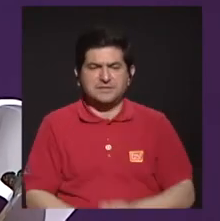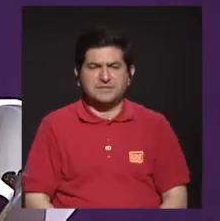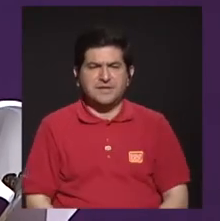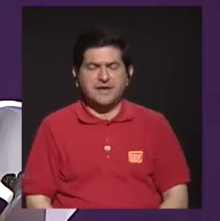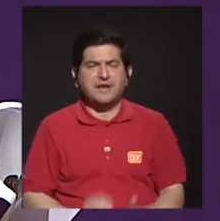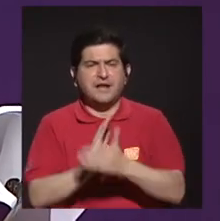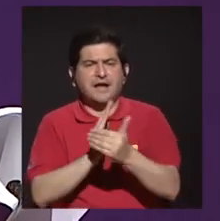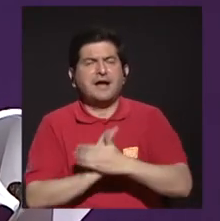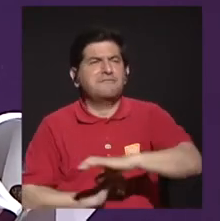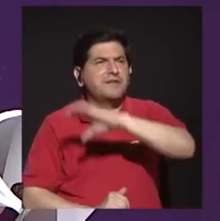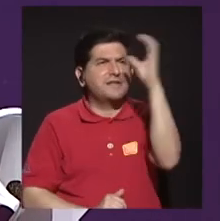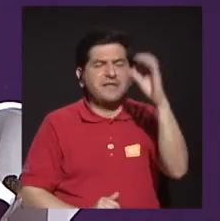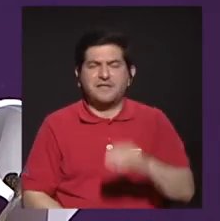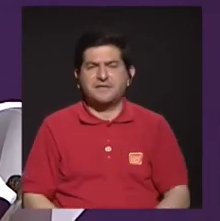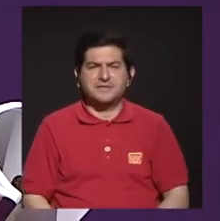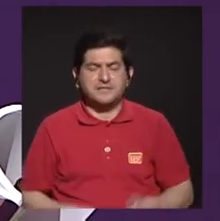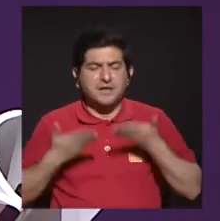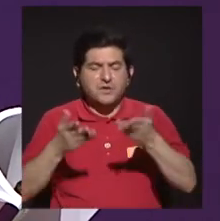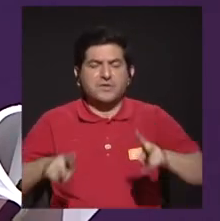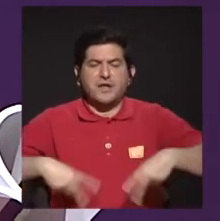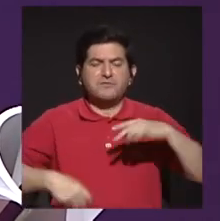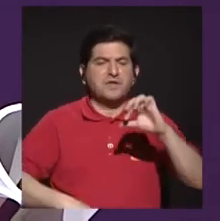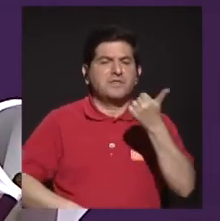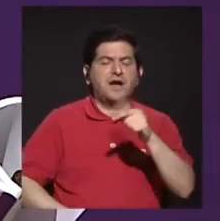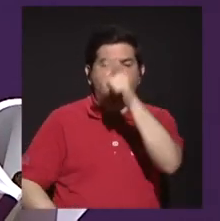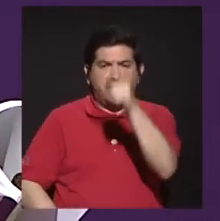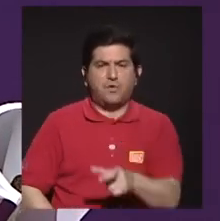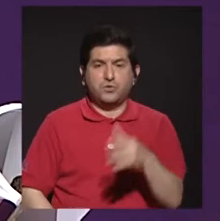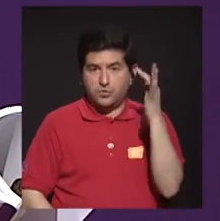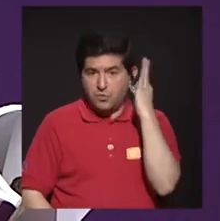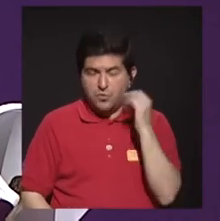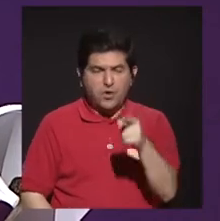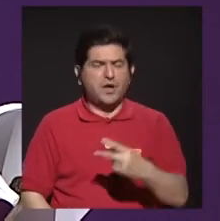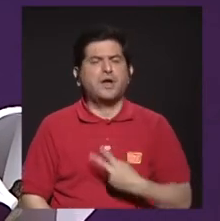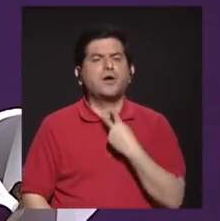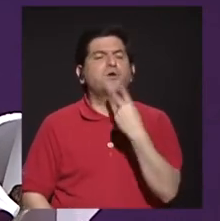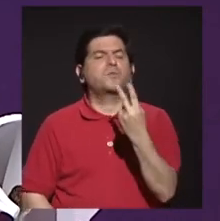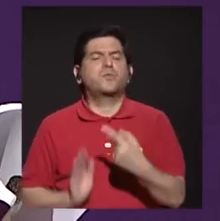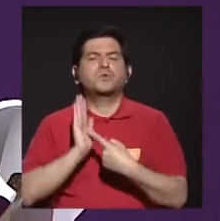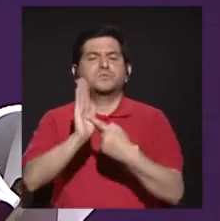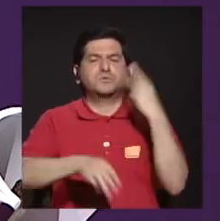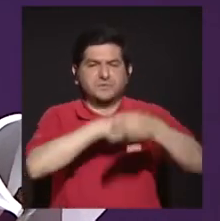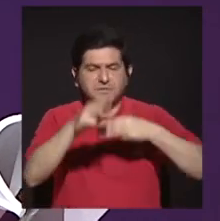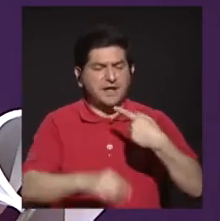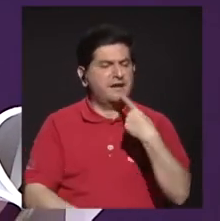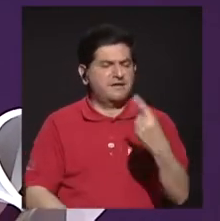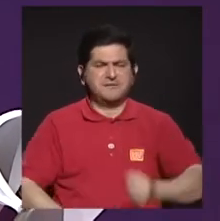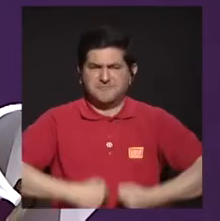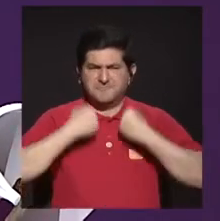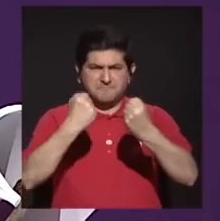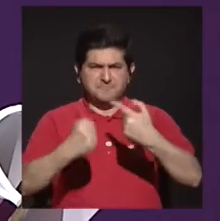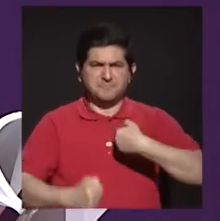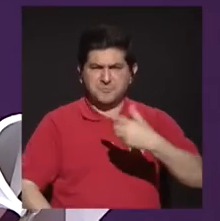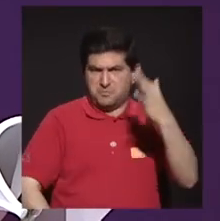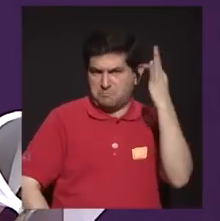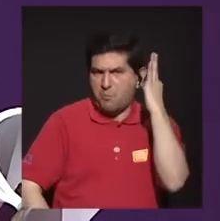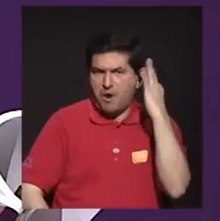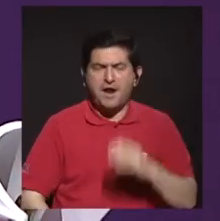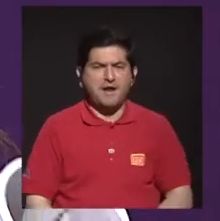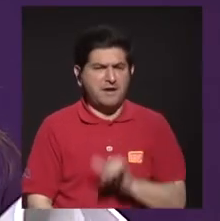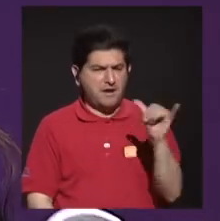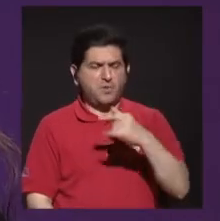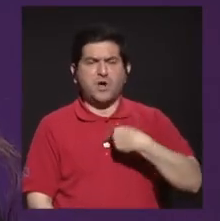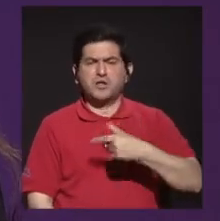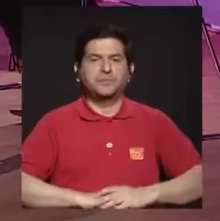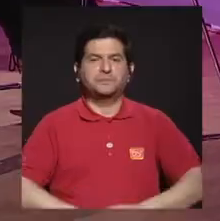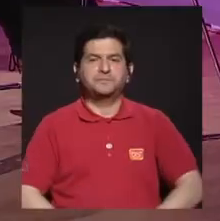el don celestial más divino, dar vida a otro ser. Mujer, eleva tu voz al mundo y dile con fuerza, soy mujer y también